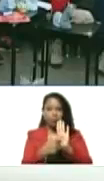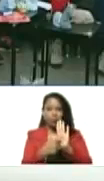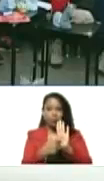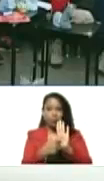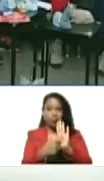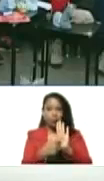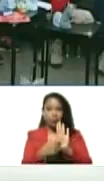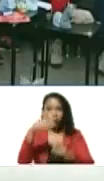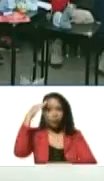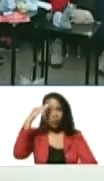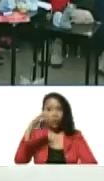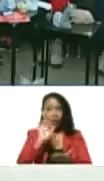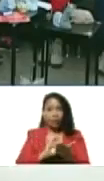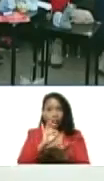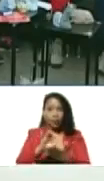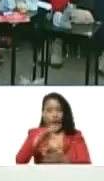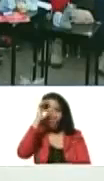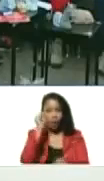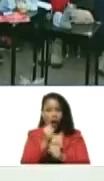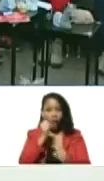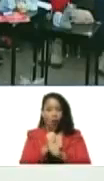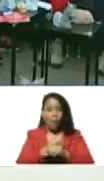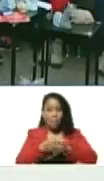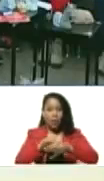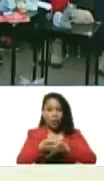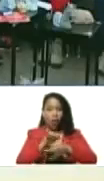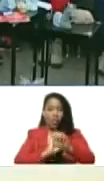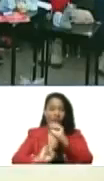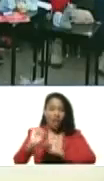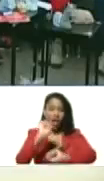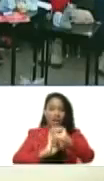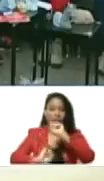comandante estratégico operacional, el ministro de la Defensa.